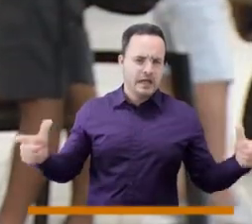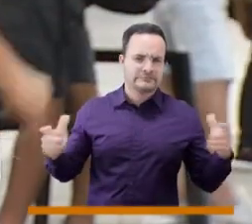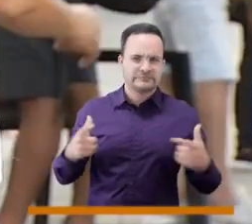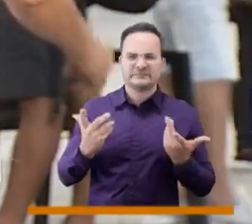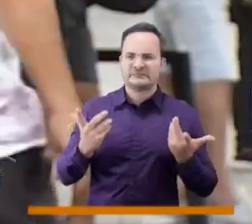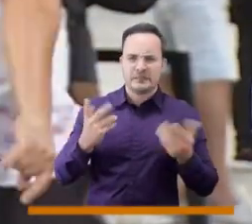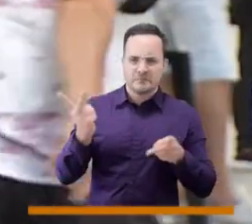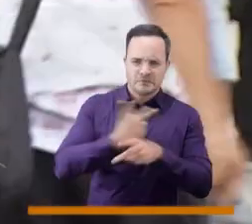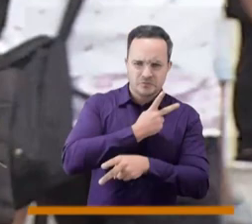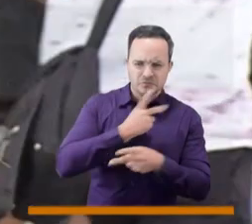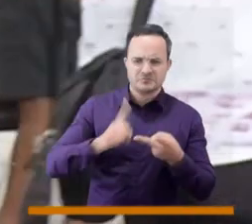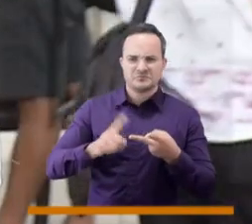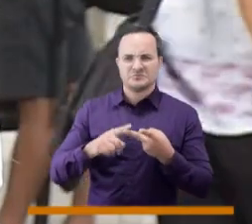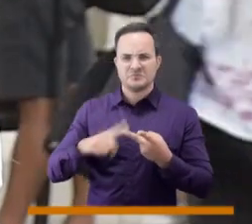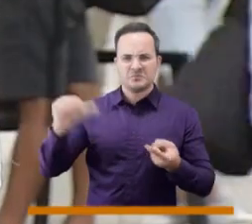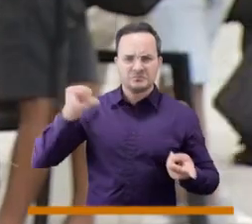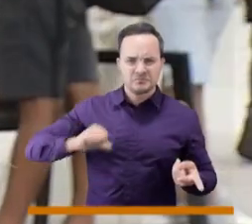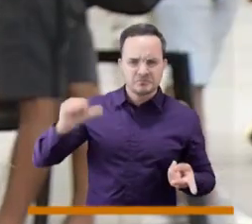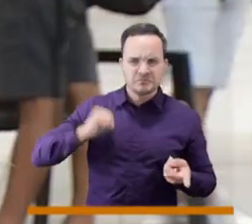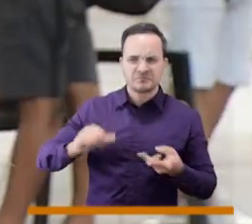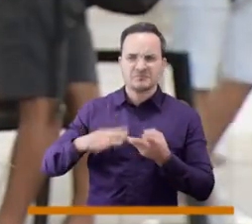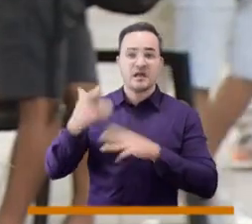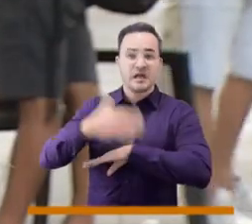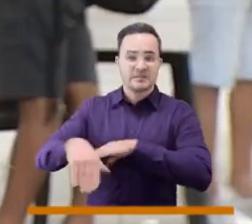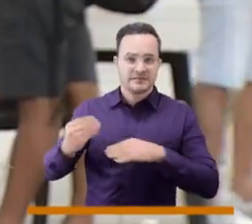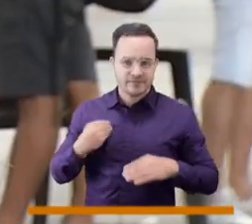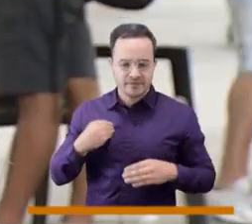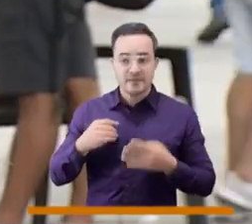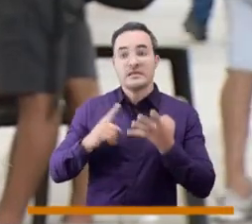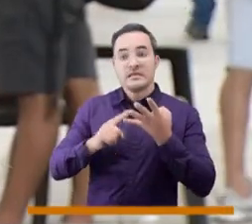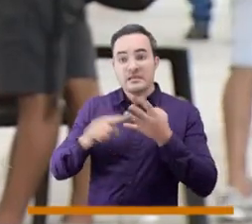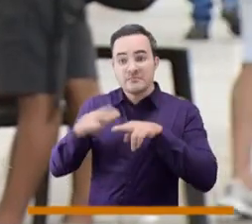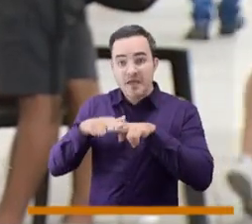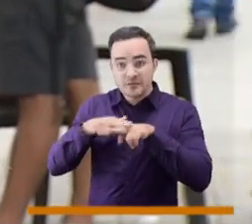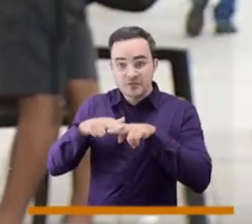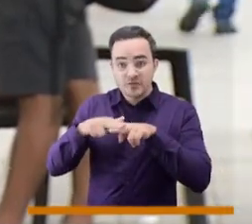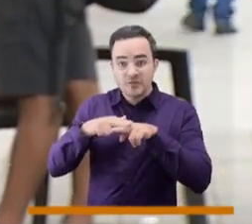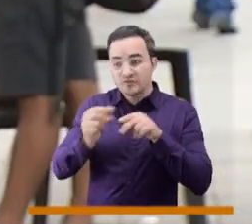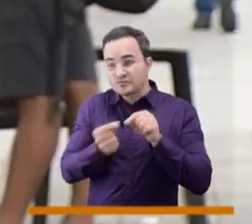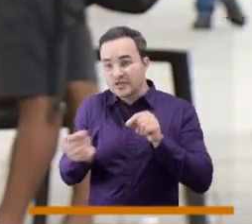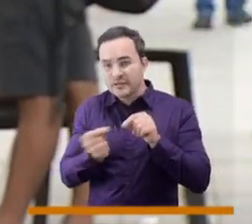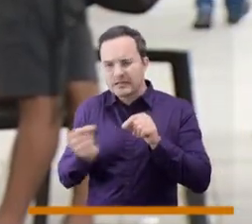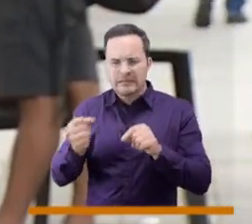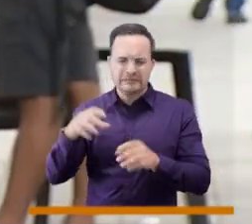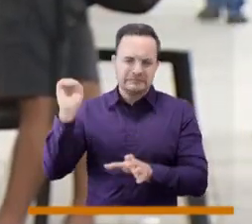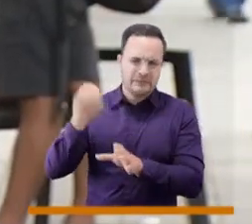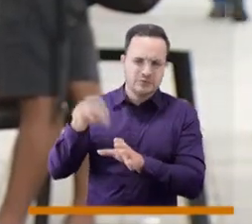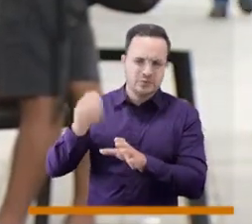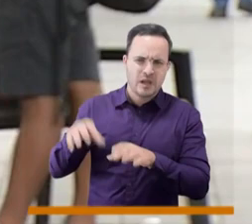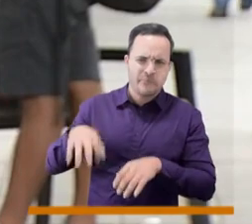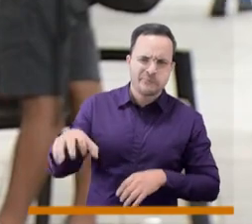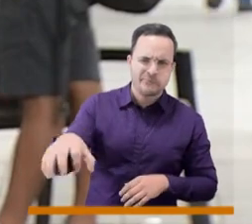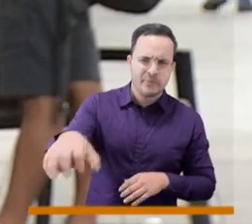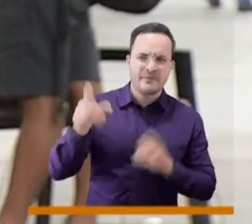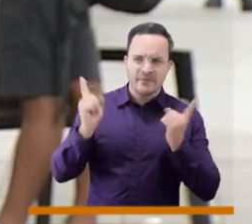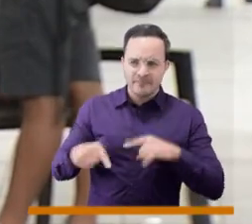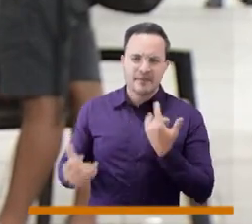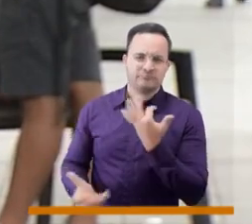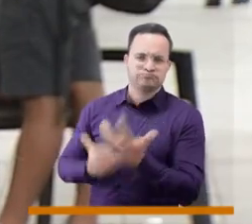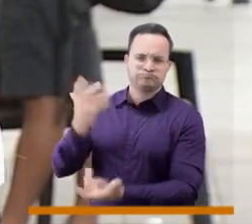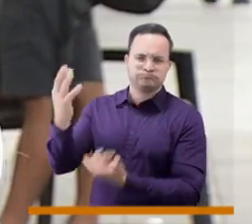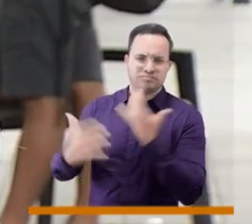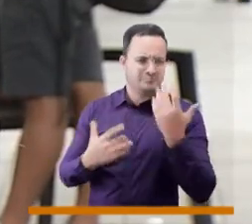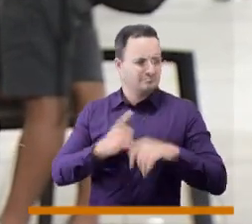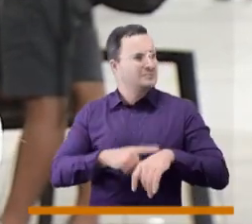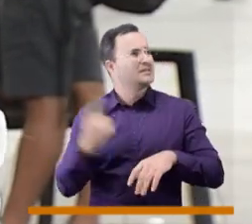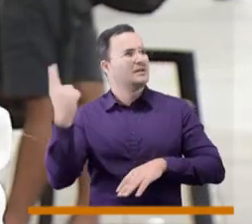delincuencia, prostitución, habitantes de calle y, por ejemplo, por la estación del Prado del Metro hay acopios gigantes de basura y hasta